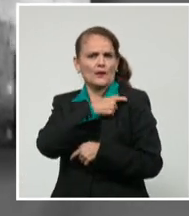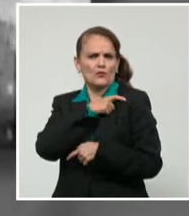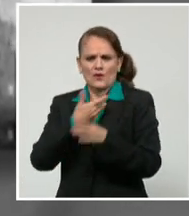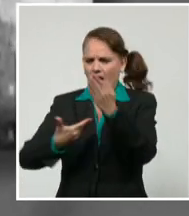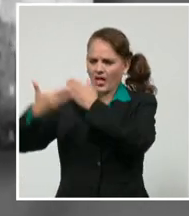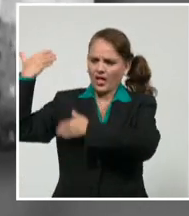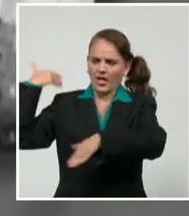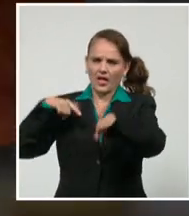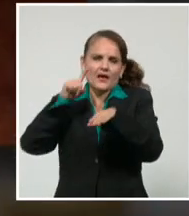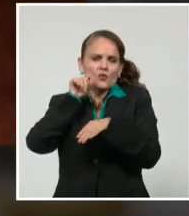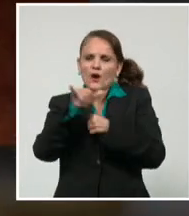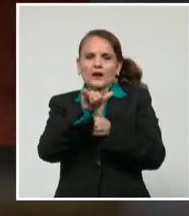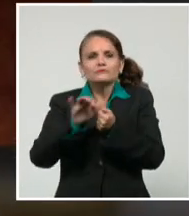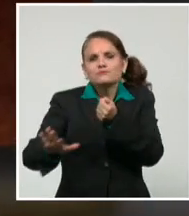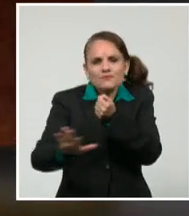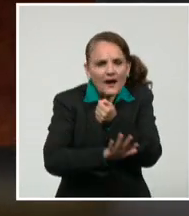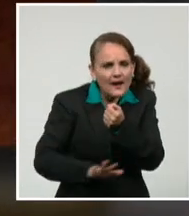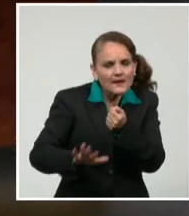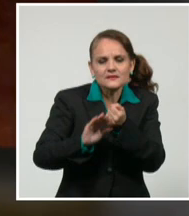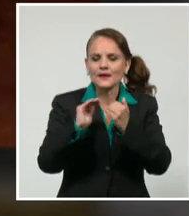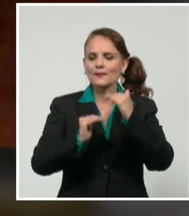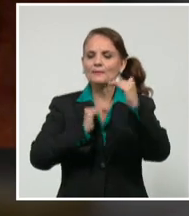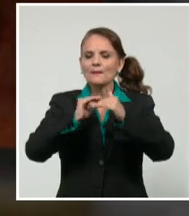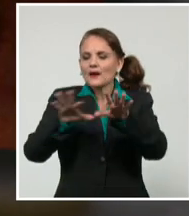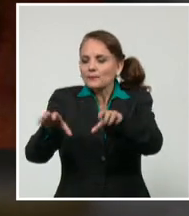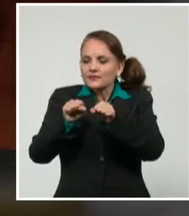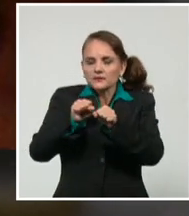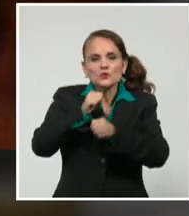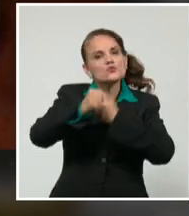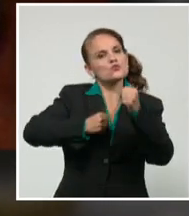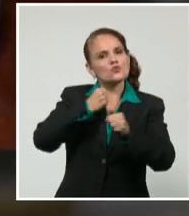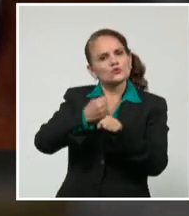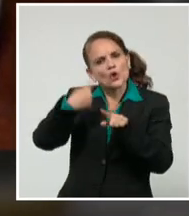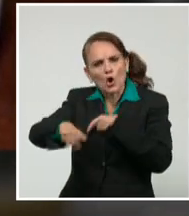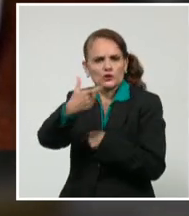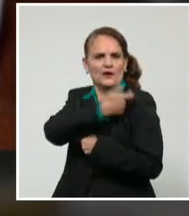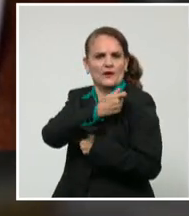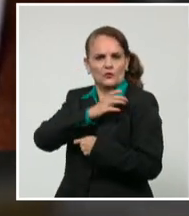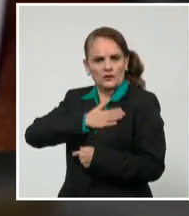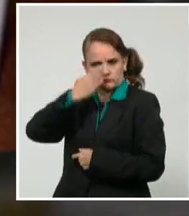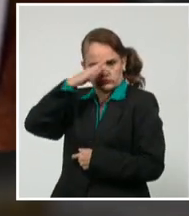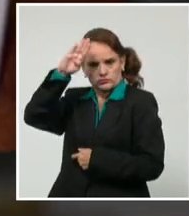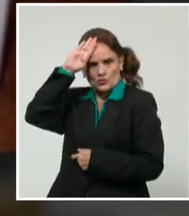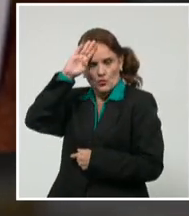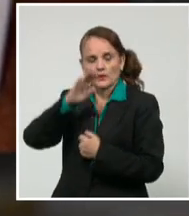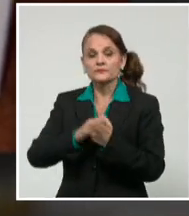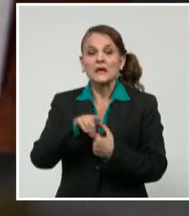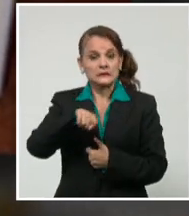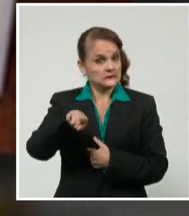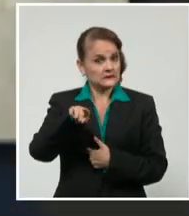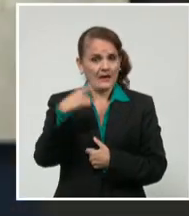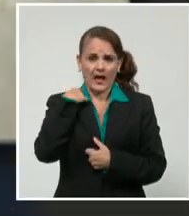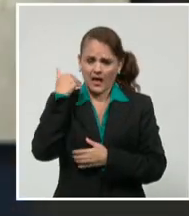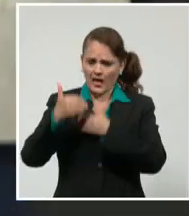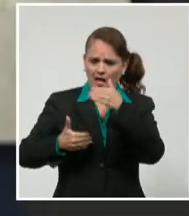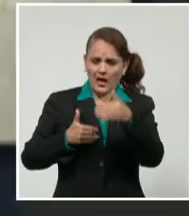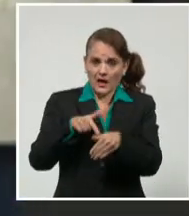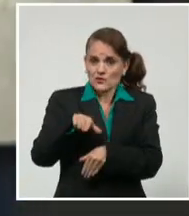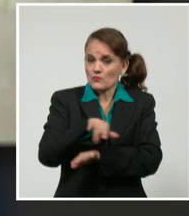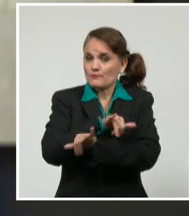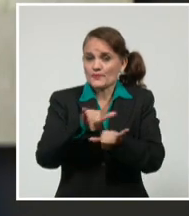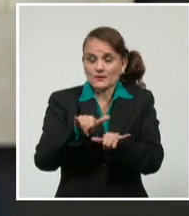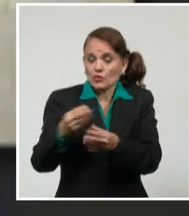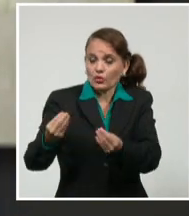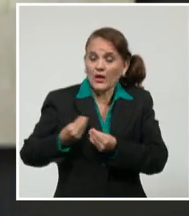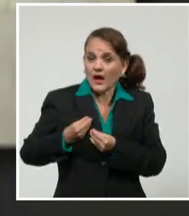del desarrollo de vacunas en Cuba. 17 años cumple este hito de la biotecnología, resultado original de la Universidad